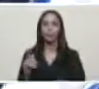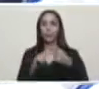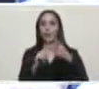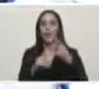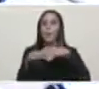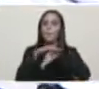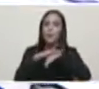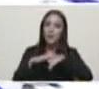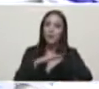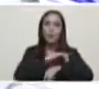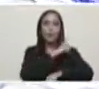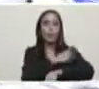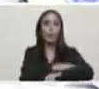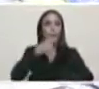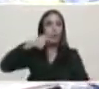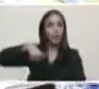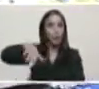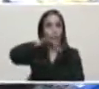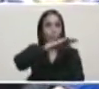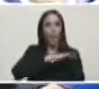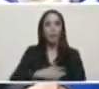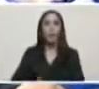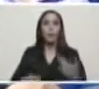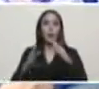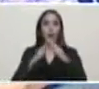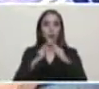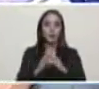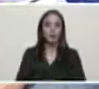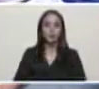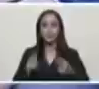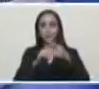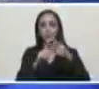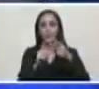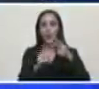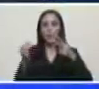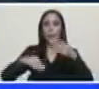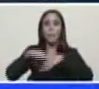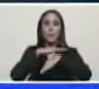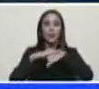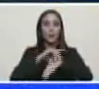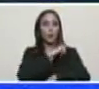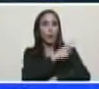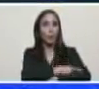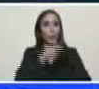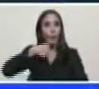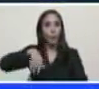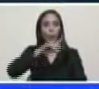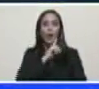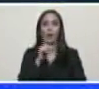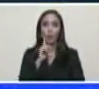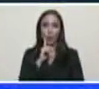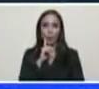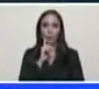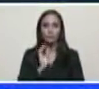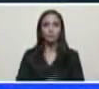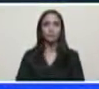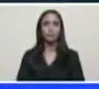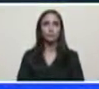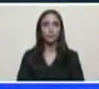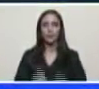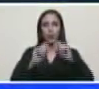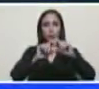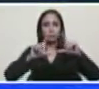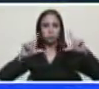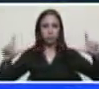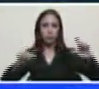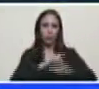del poder popular para la vivienda Ministerio del poder popular se llama verdad tienen que